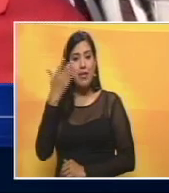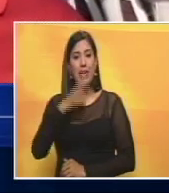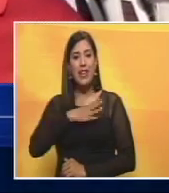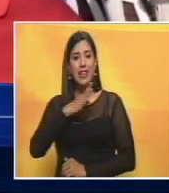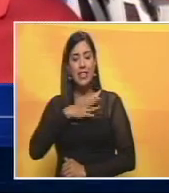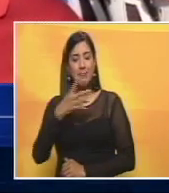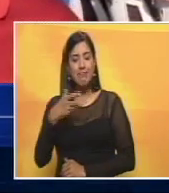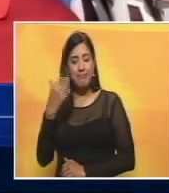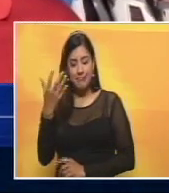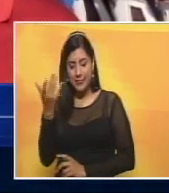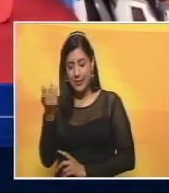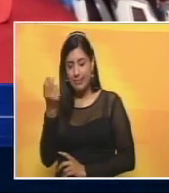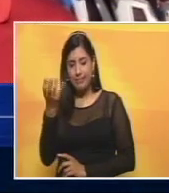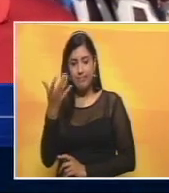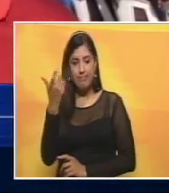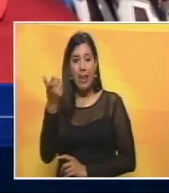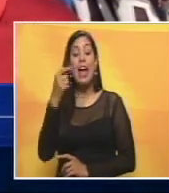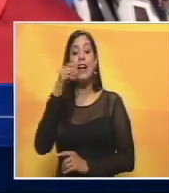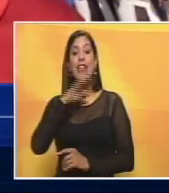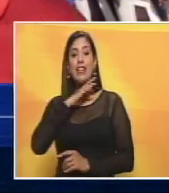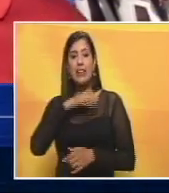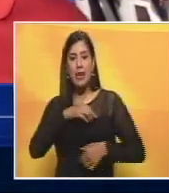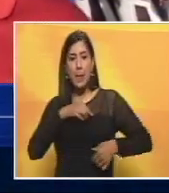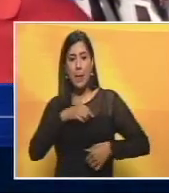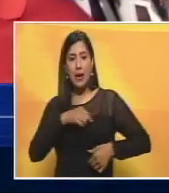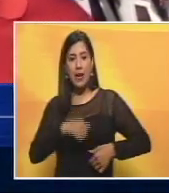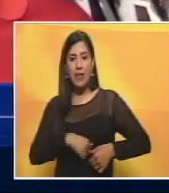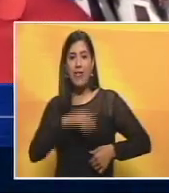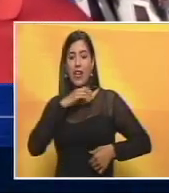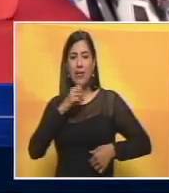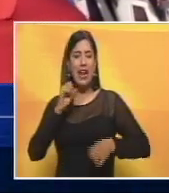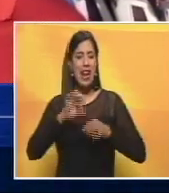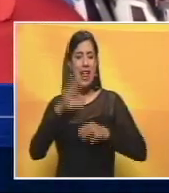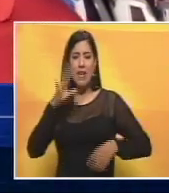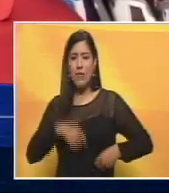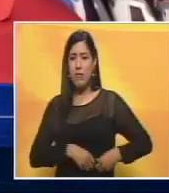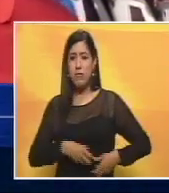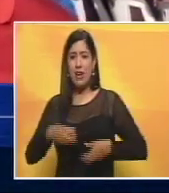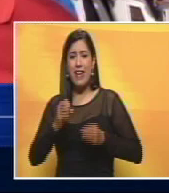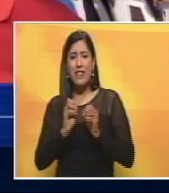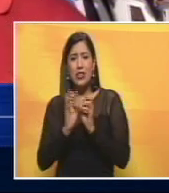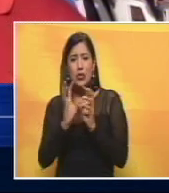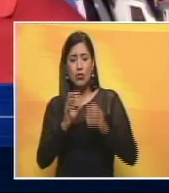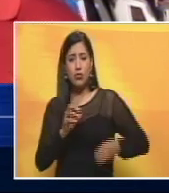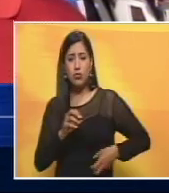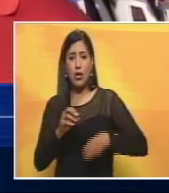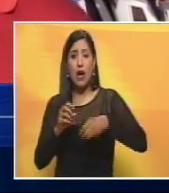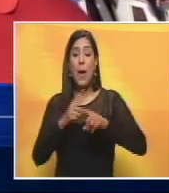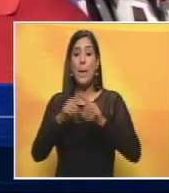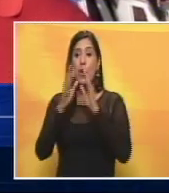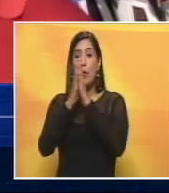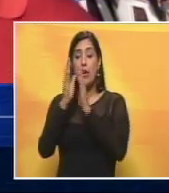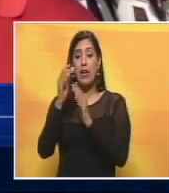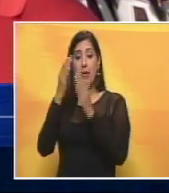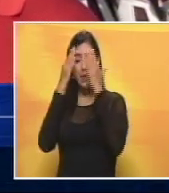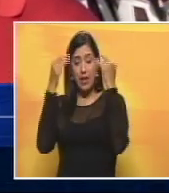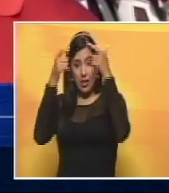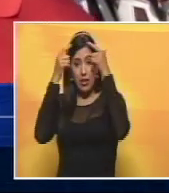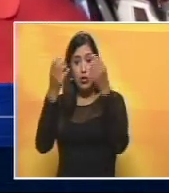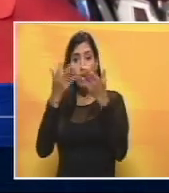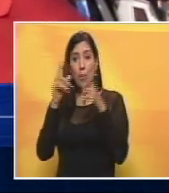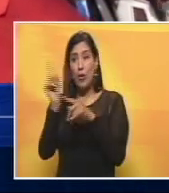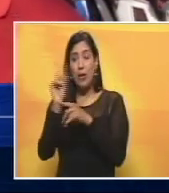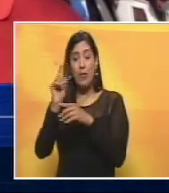tenía una apéndice. Estaba muy grave del apéndice y gracias a Dios nos movimos, le pedimos a la Virgen del Valle, salió